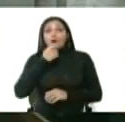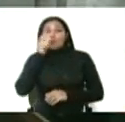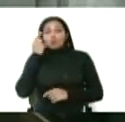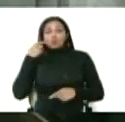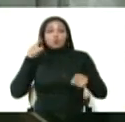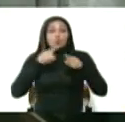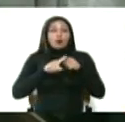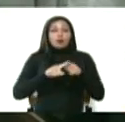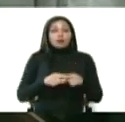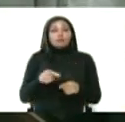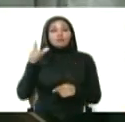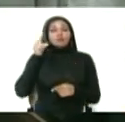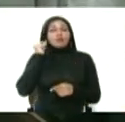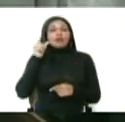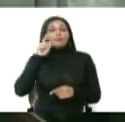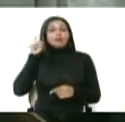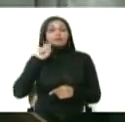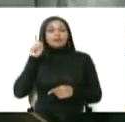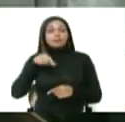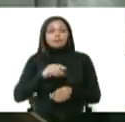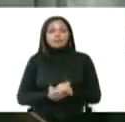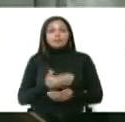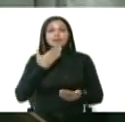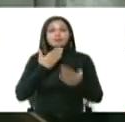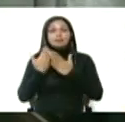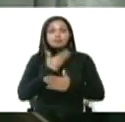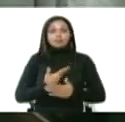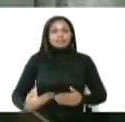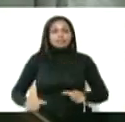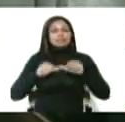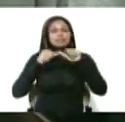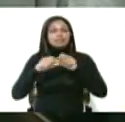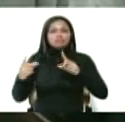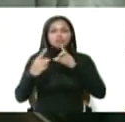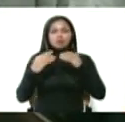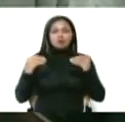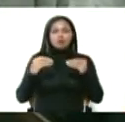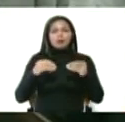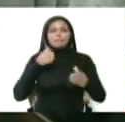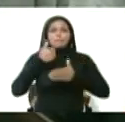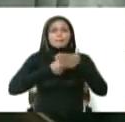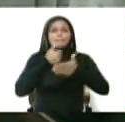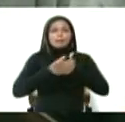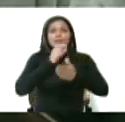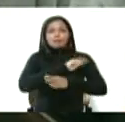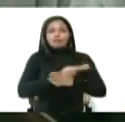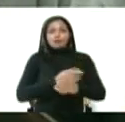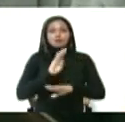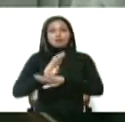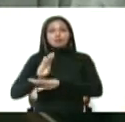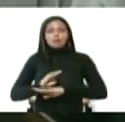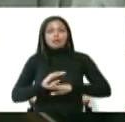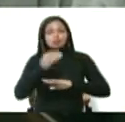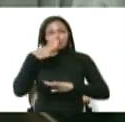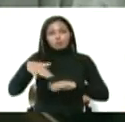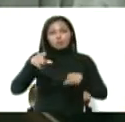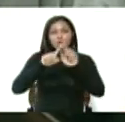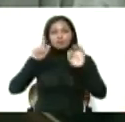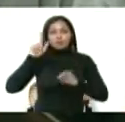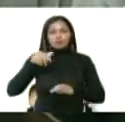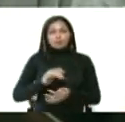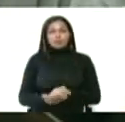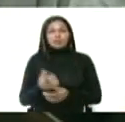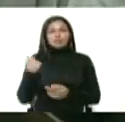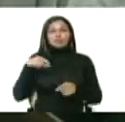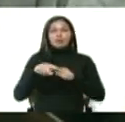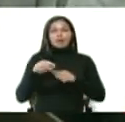mayores, las mujeres embarazadas. Gracias, presidente. Siga al frente de esta gran batalla. Siga protegiendo a su pueblo, que aquí cuenta